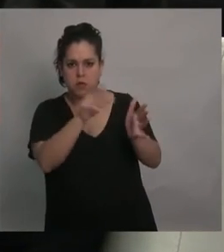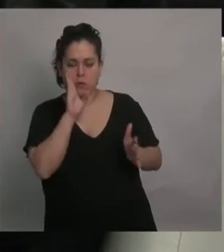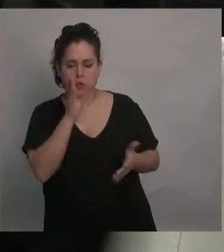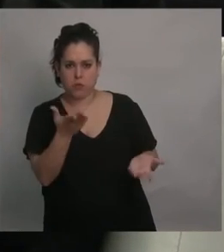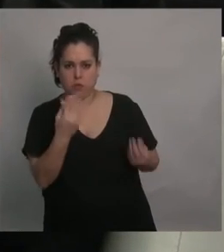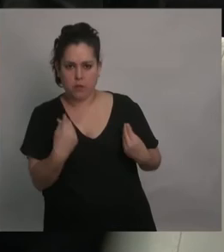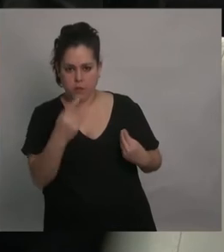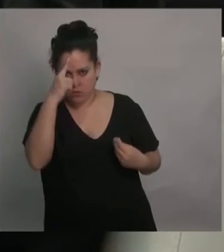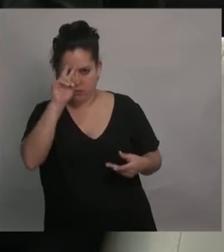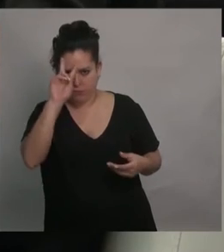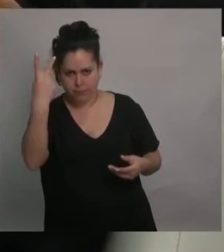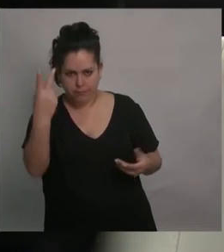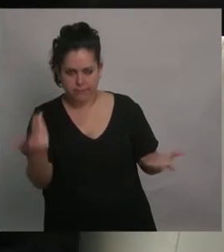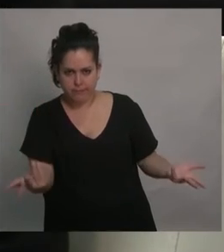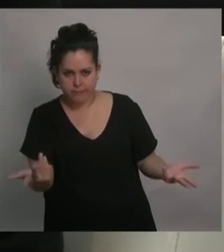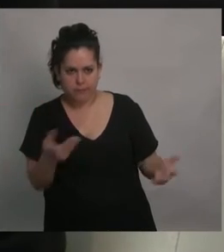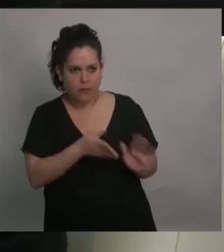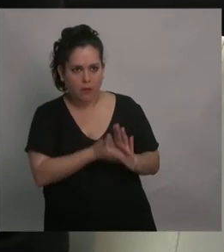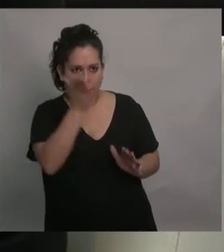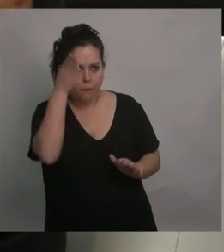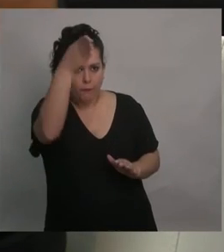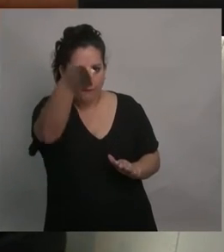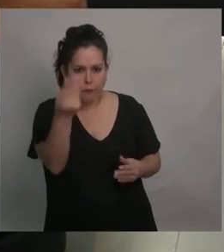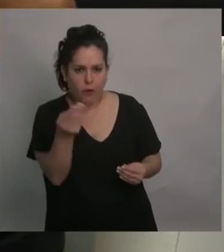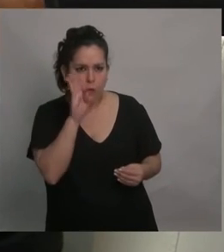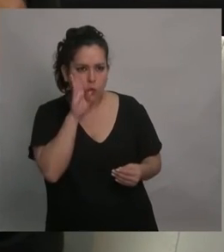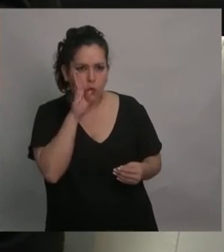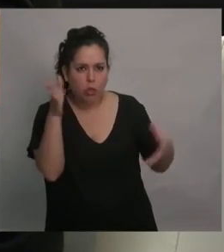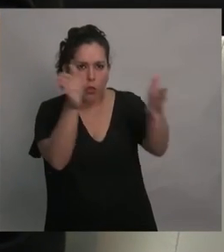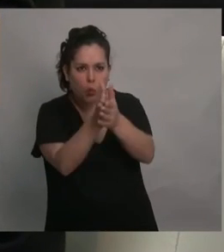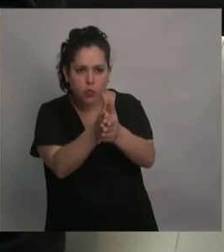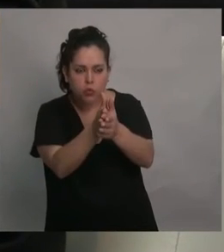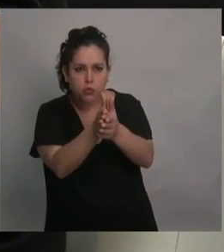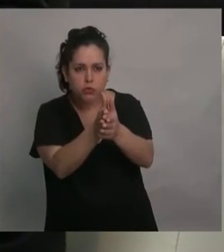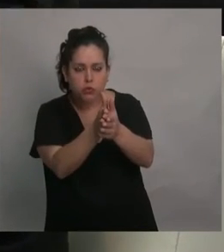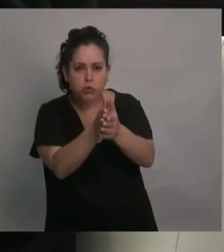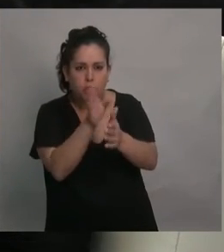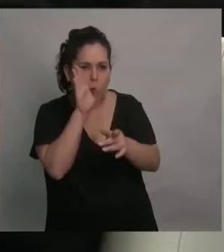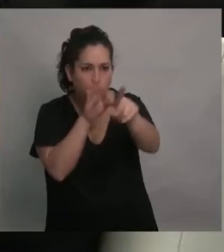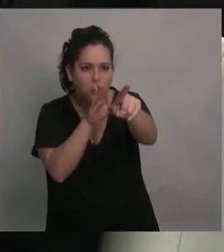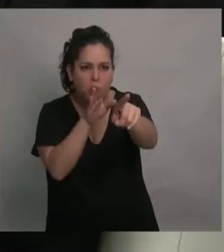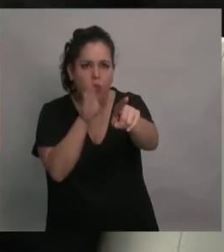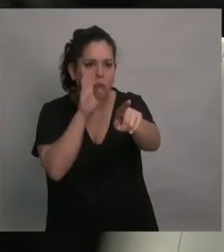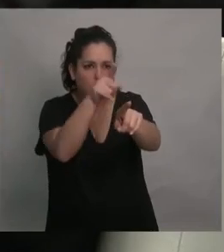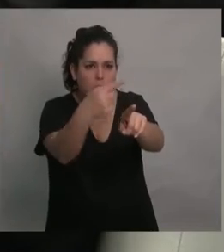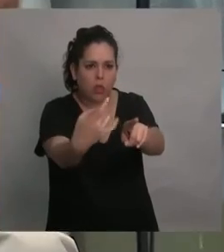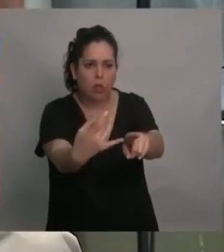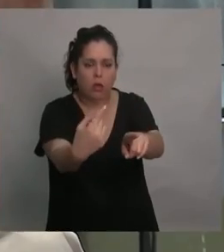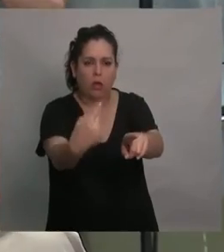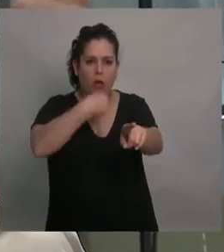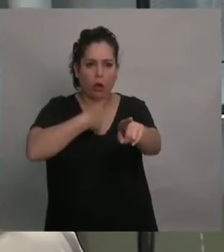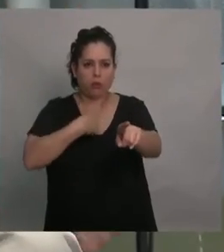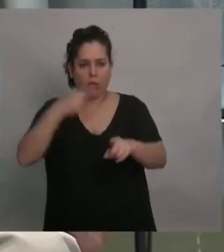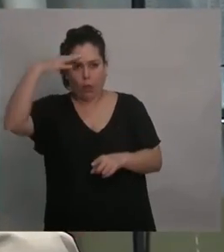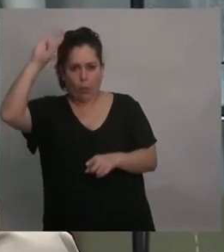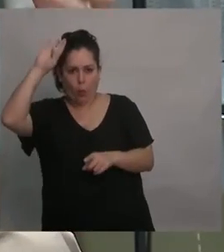Desertaron, se fueron a combatir con el enemigo de Cuba Imagínense el sufrimiento no solamente de ellos,